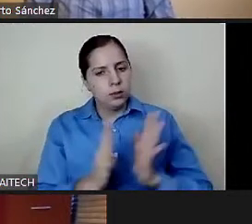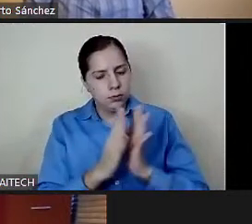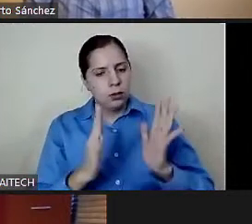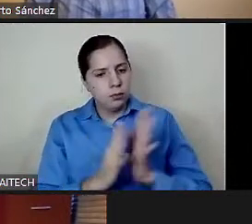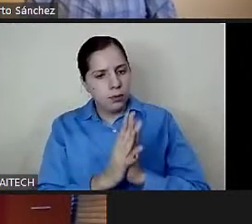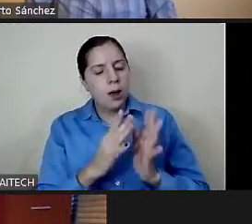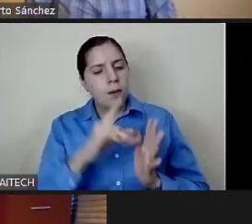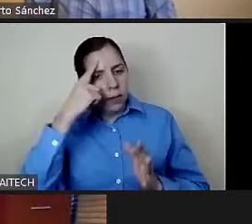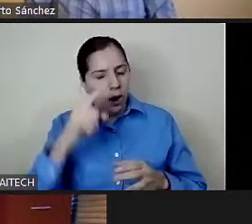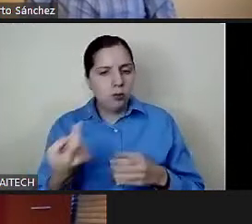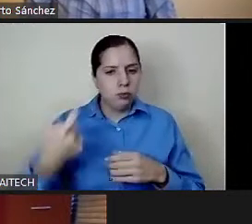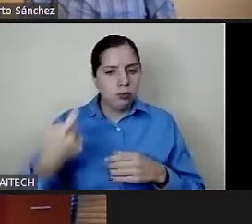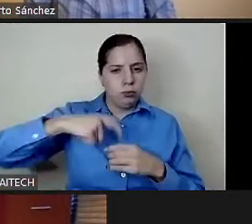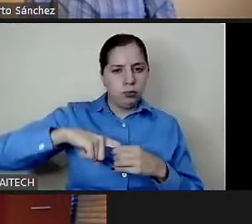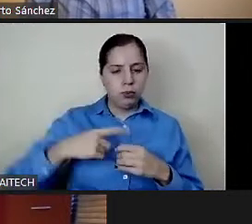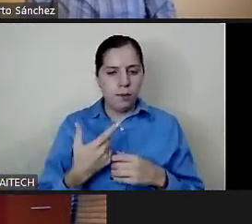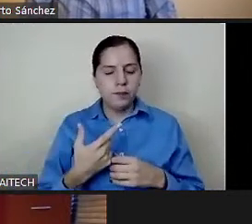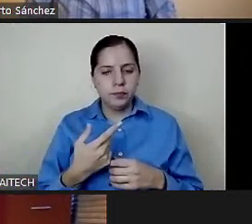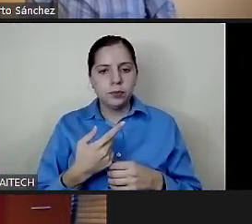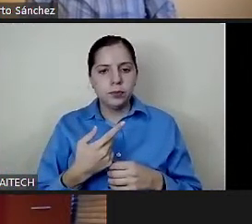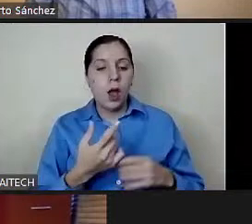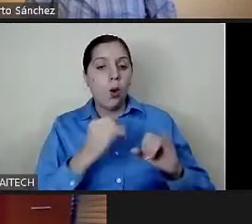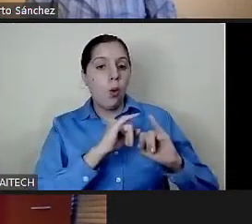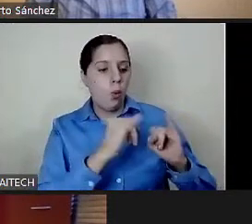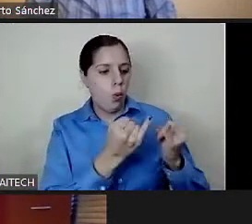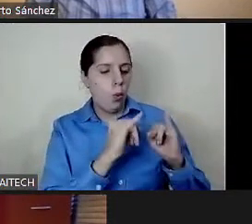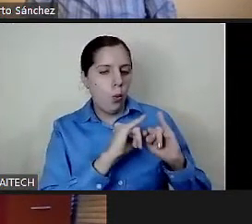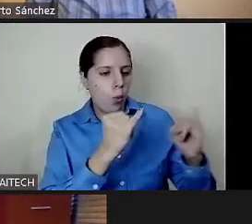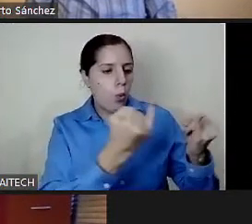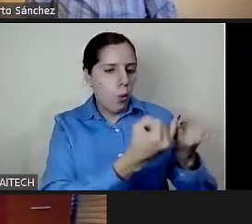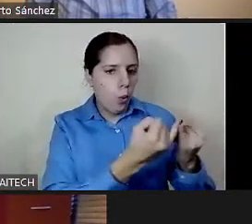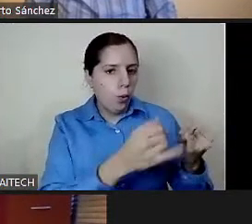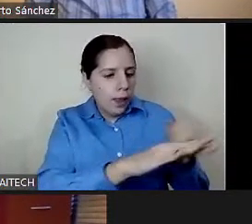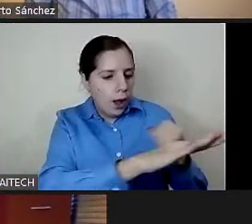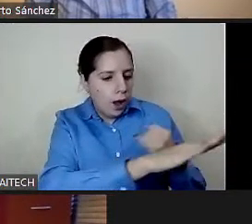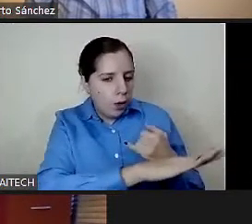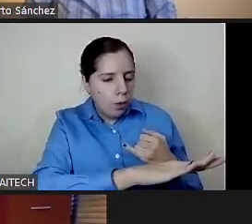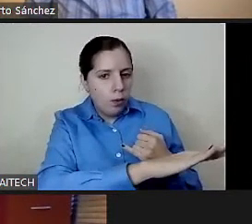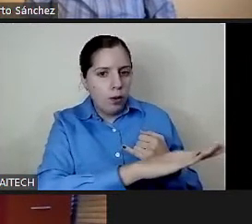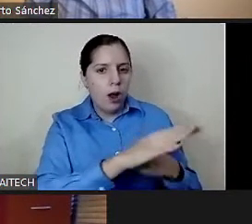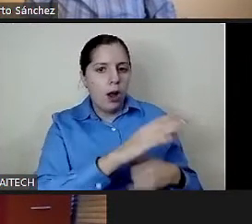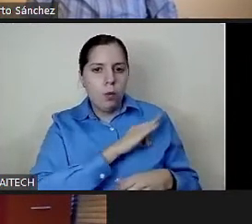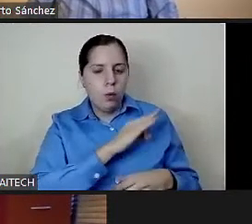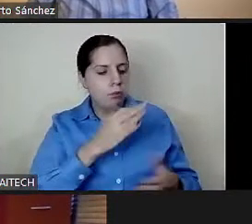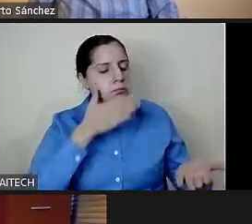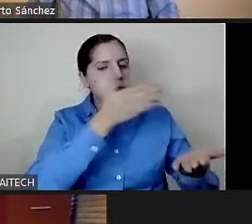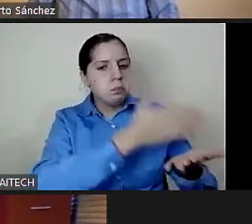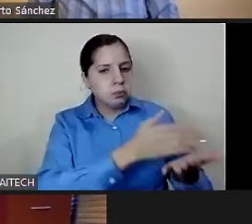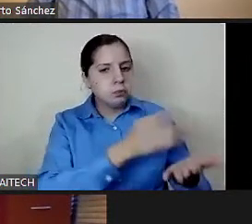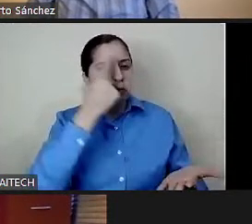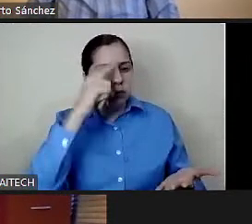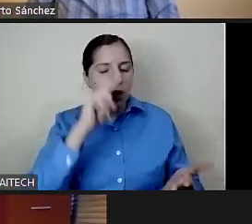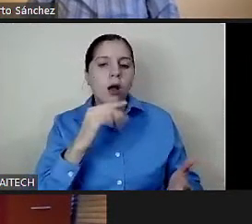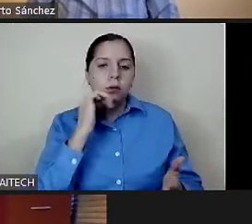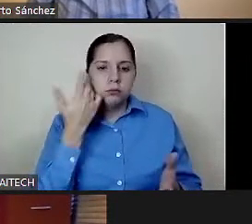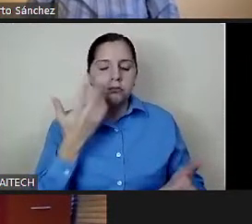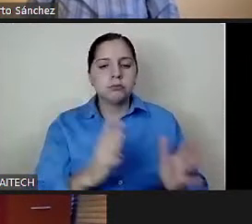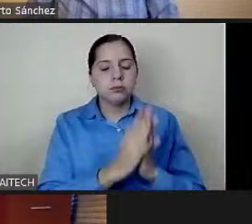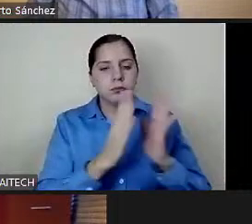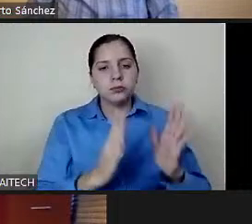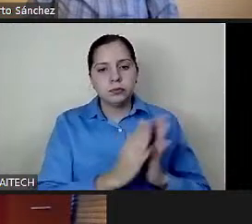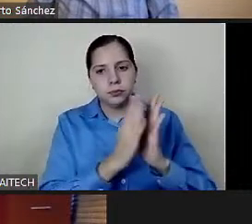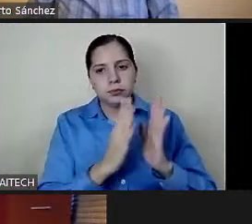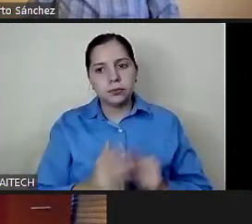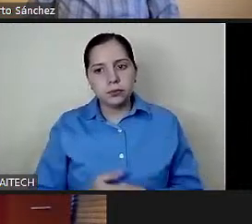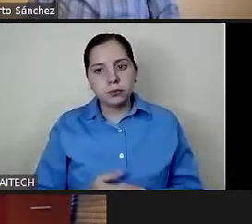su intención ante alguna junta local o las juntas distritales del Instituto Nacional Electoral. Entonces,